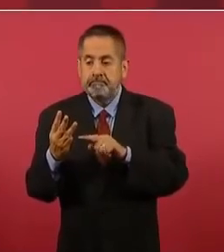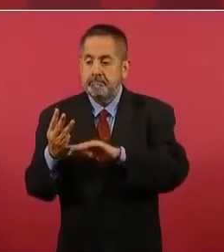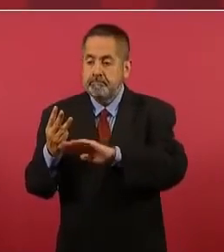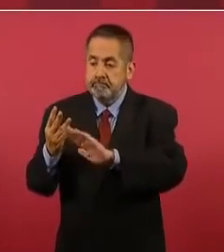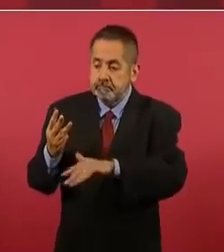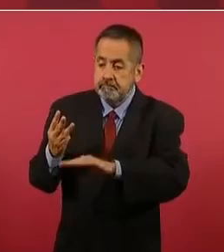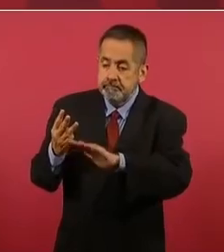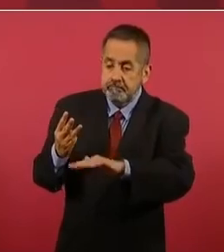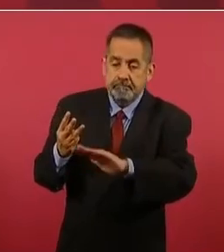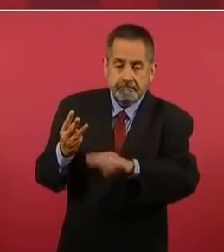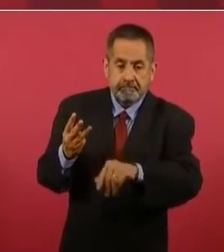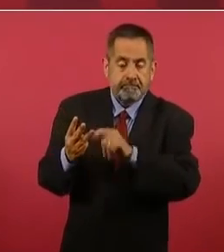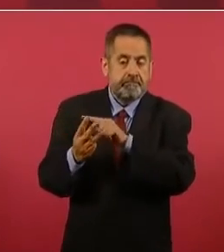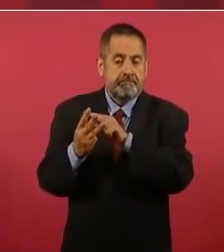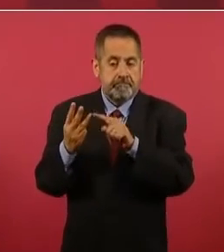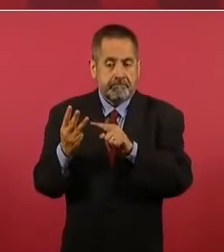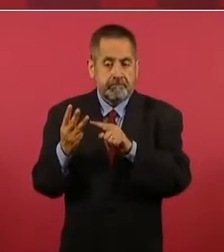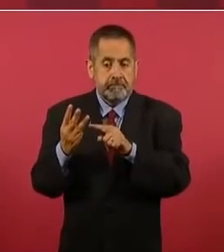asesinados.